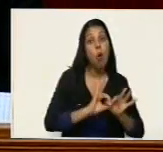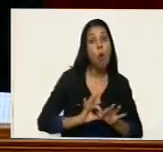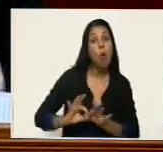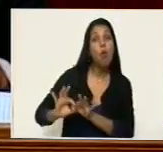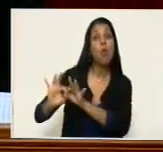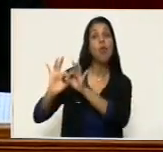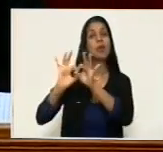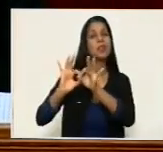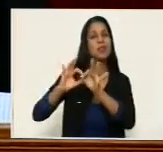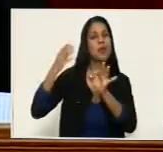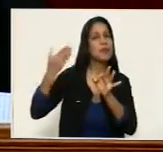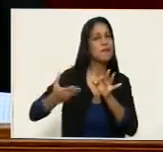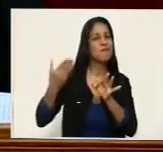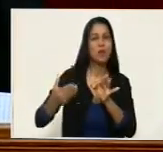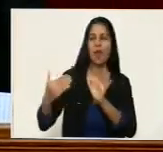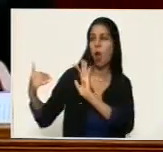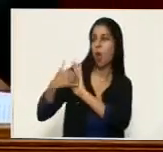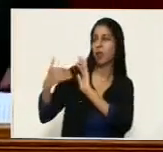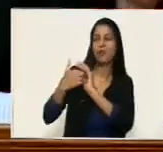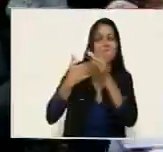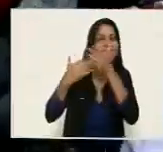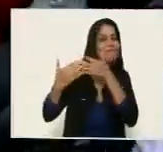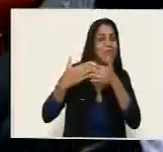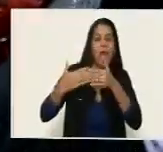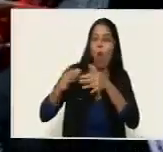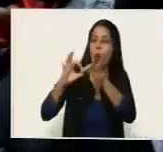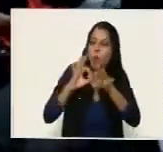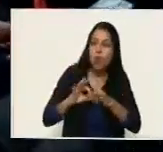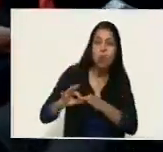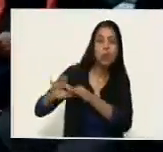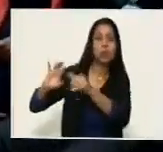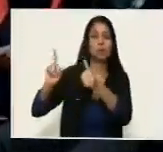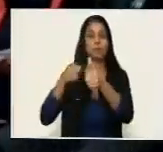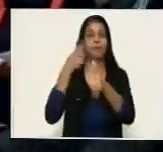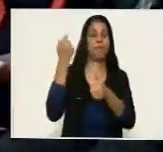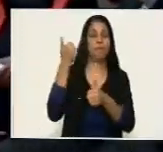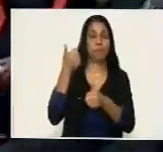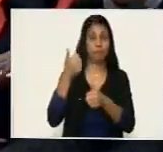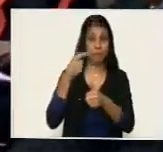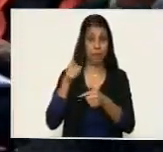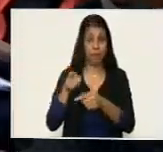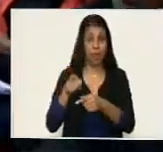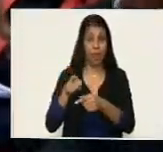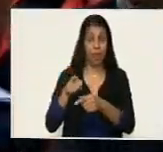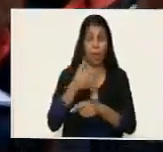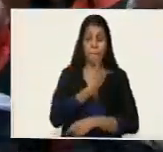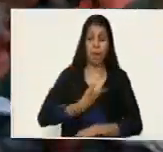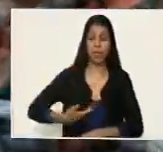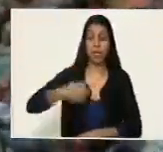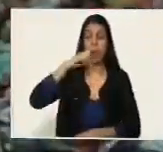Unión ante cualquier circunstancia. La jefatura del hermano presidente.